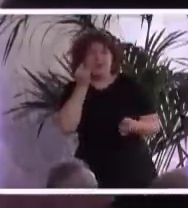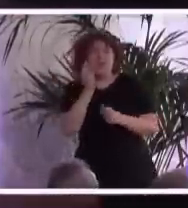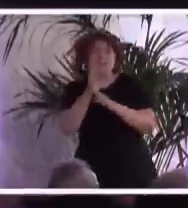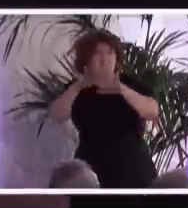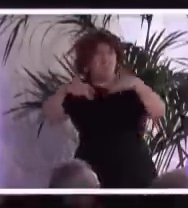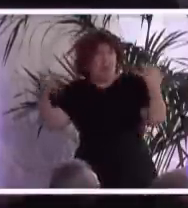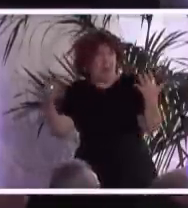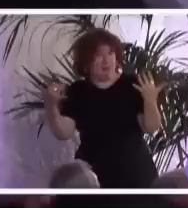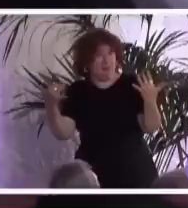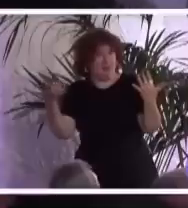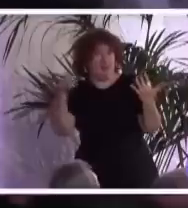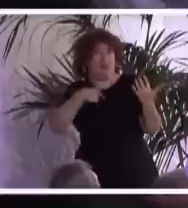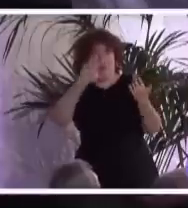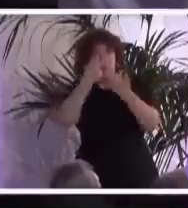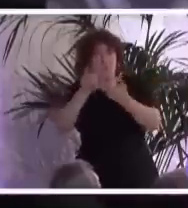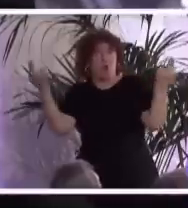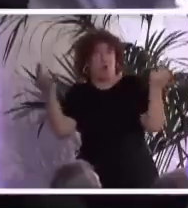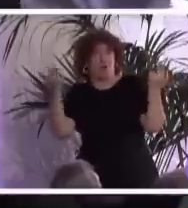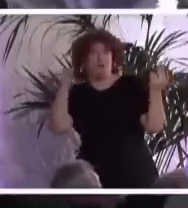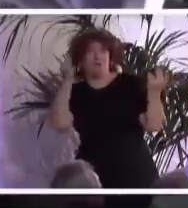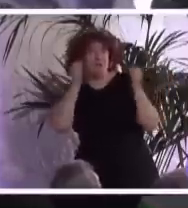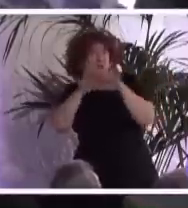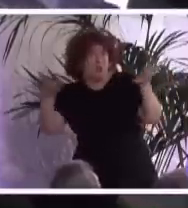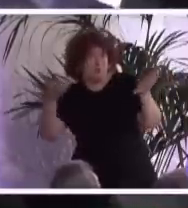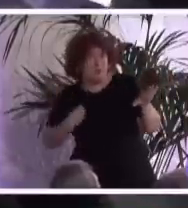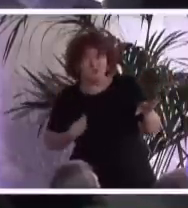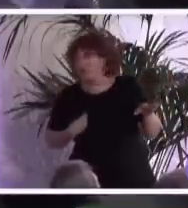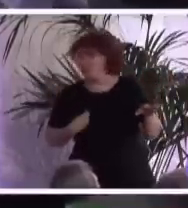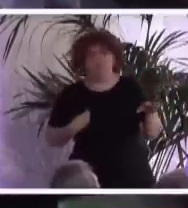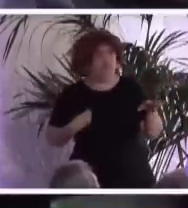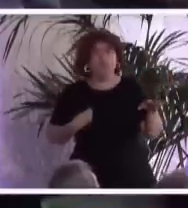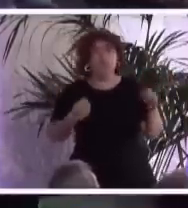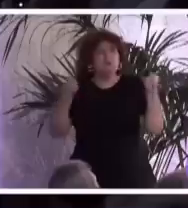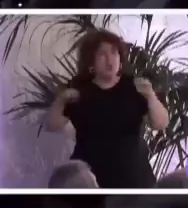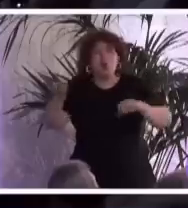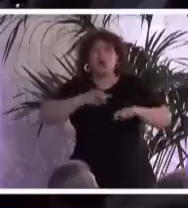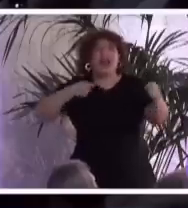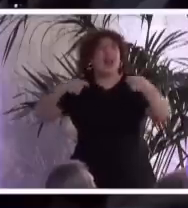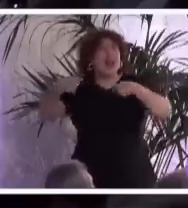Claro que estamos dispuestos a gobernar con todo el mundo